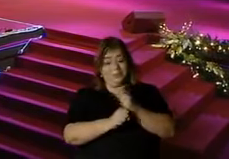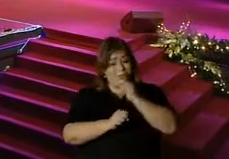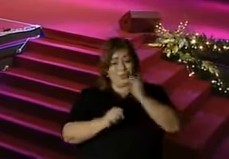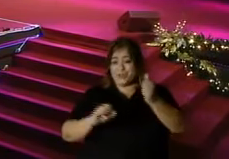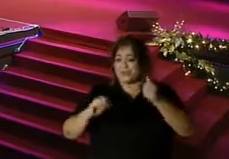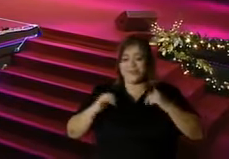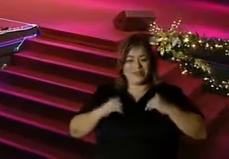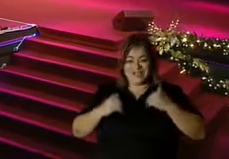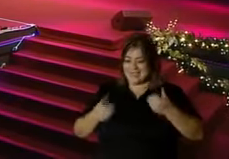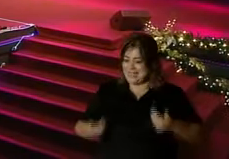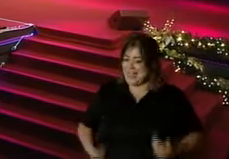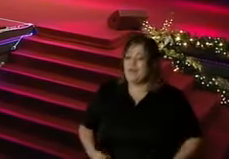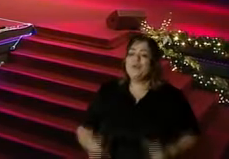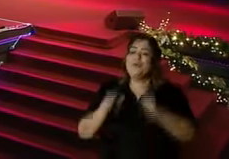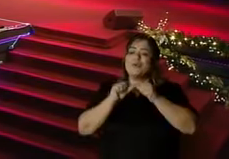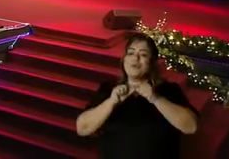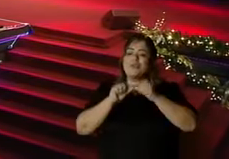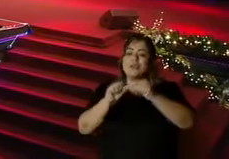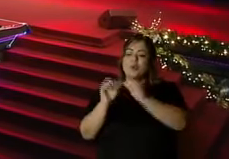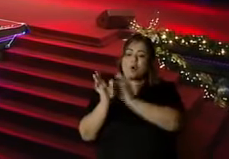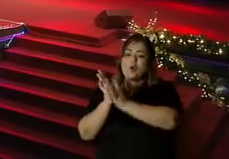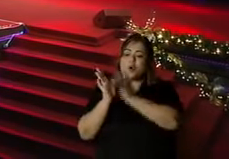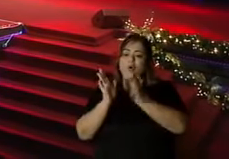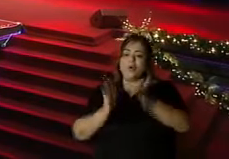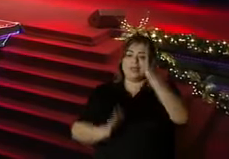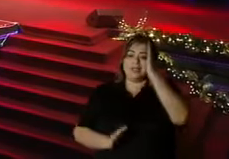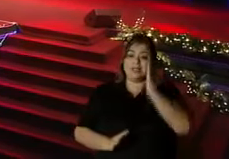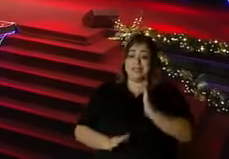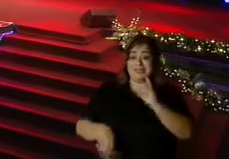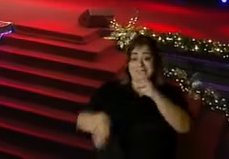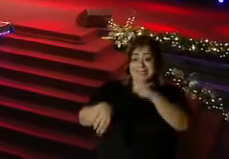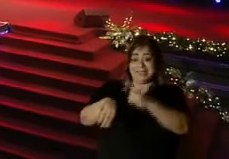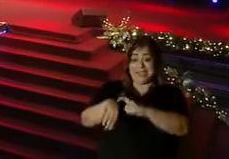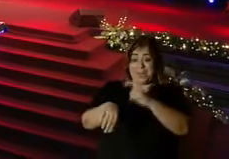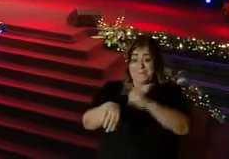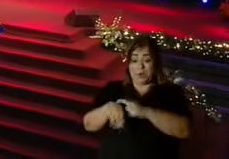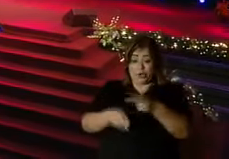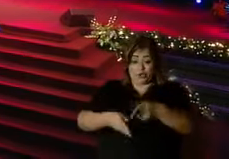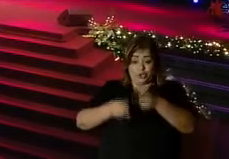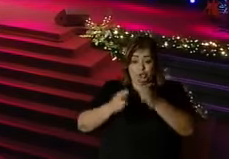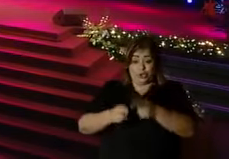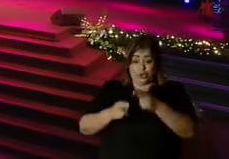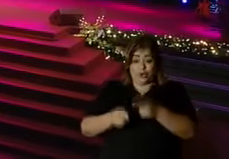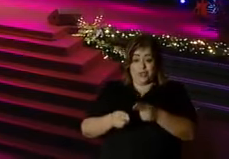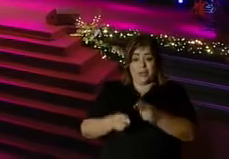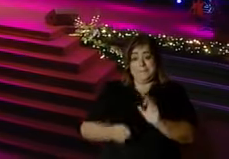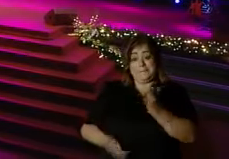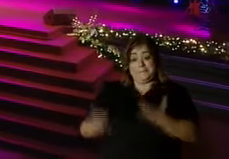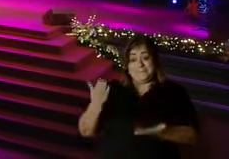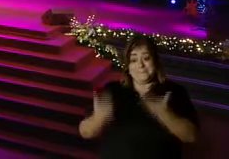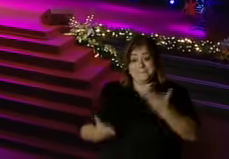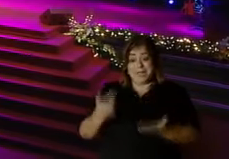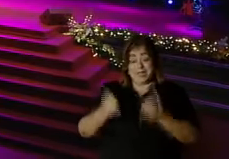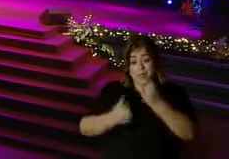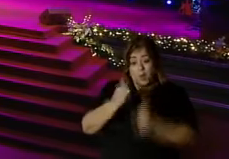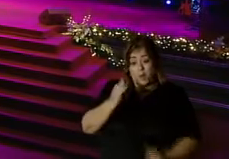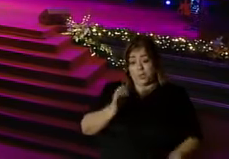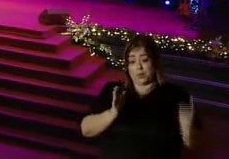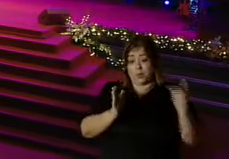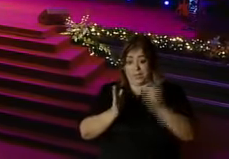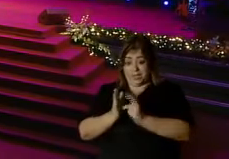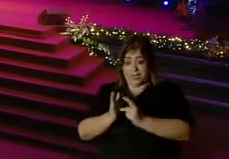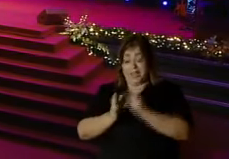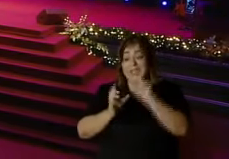de darle gloria a Dios, aleluya. Y sé que el tiempo avanza y ya entregué mi parte, quizás al final regreso, pero sí quiero dejarle